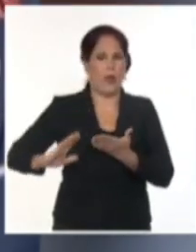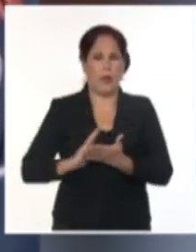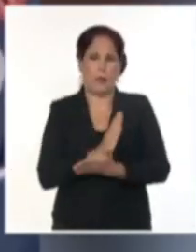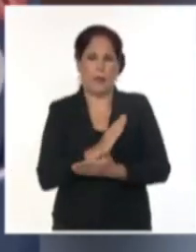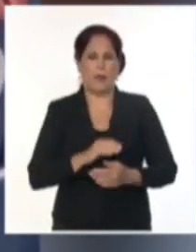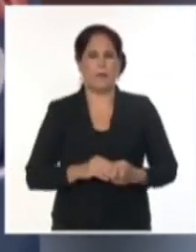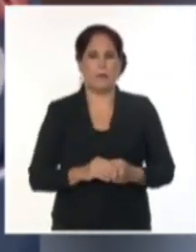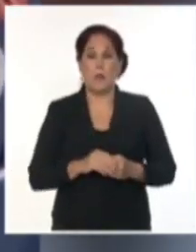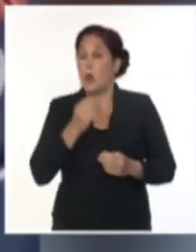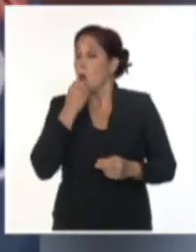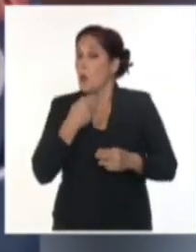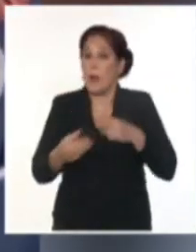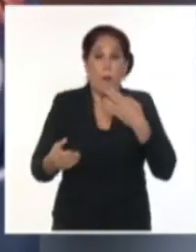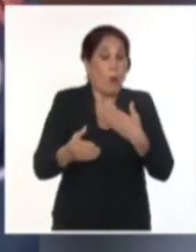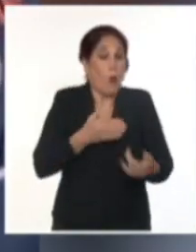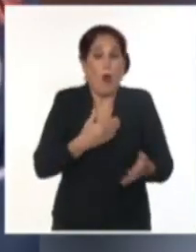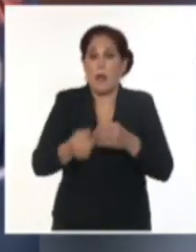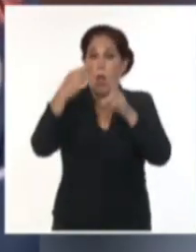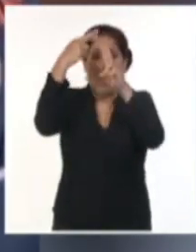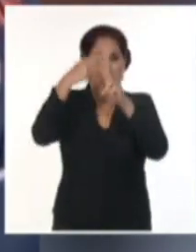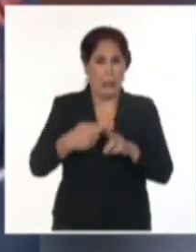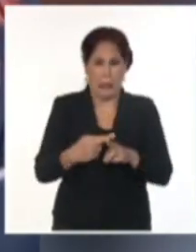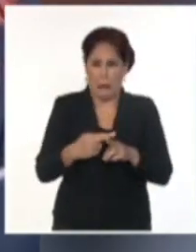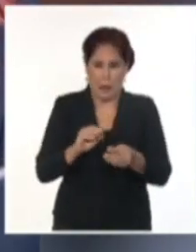listing as a state sponsor of